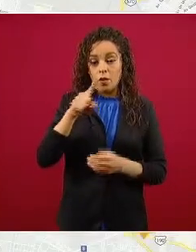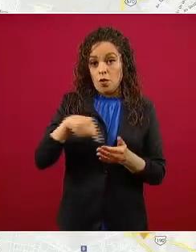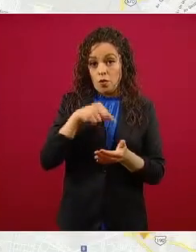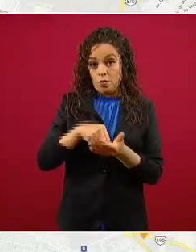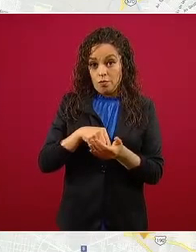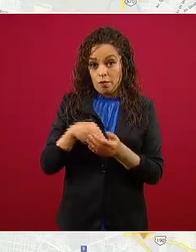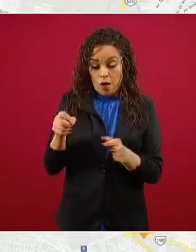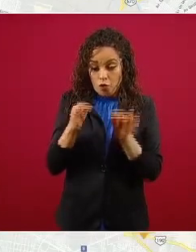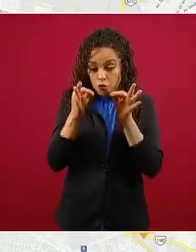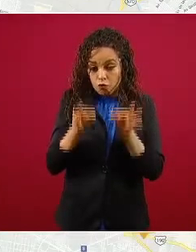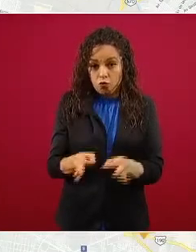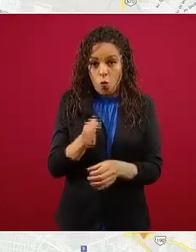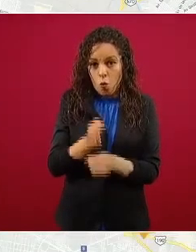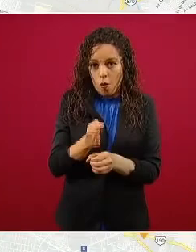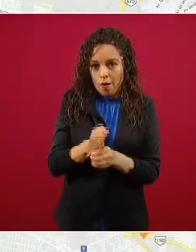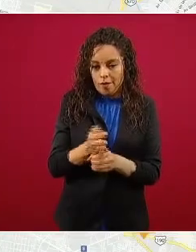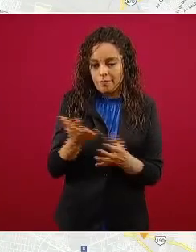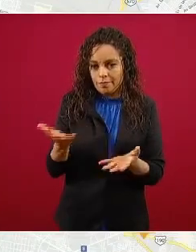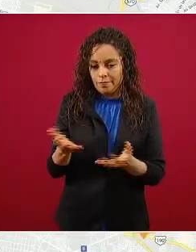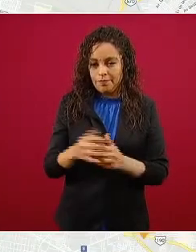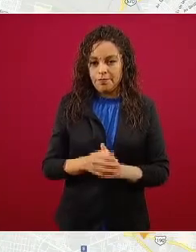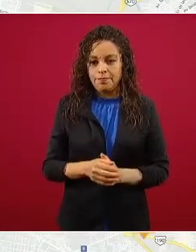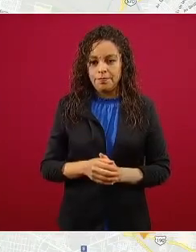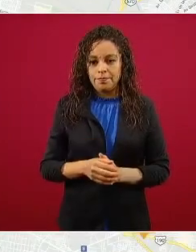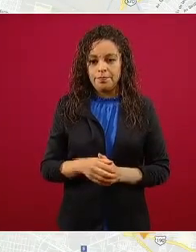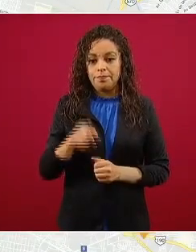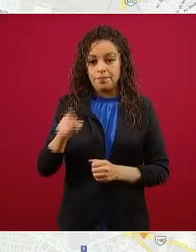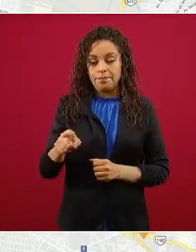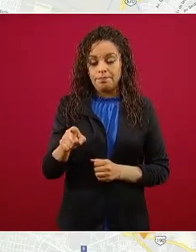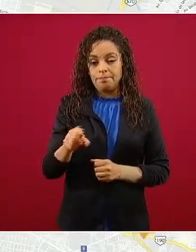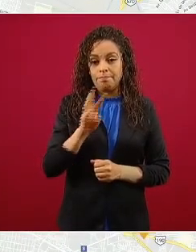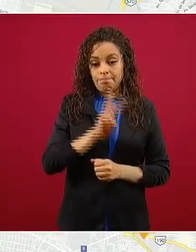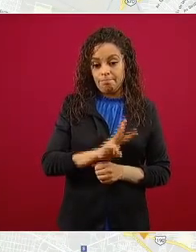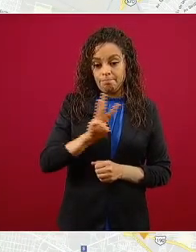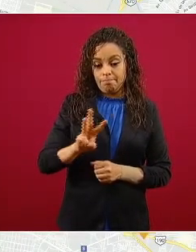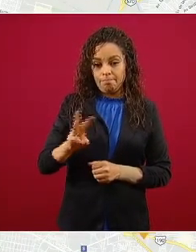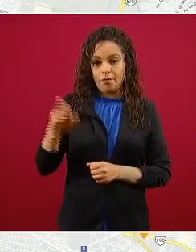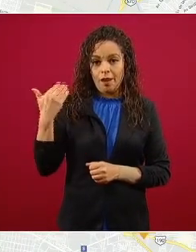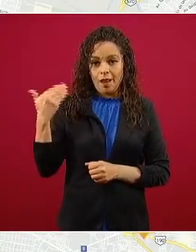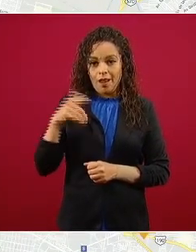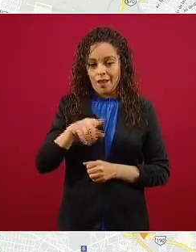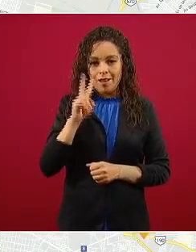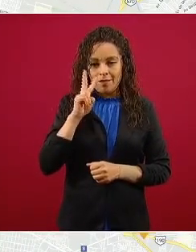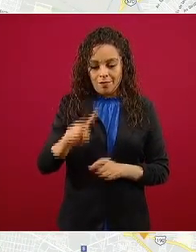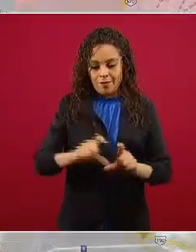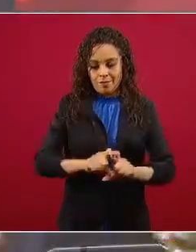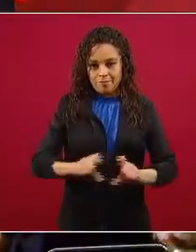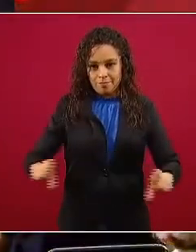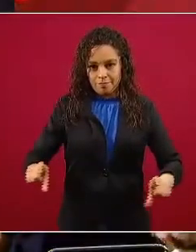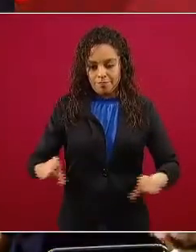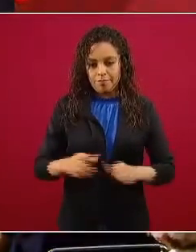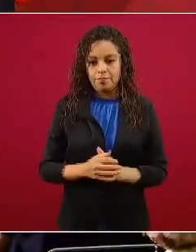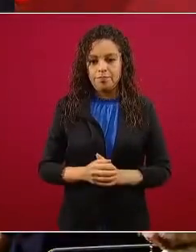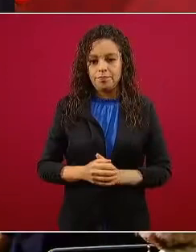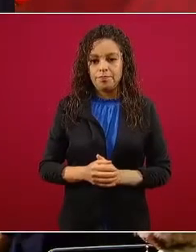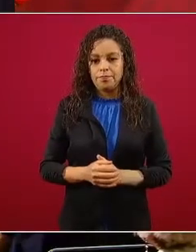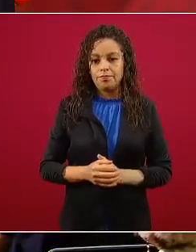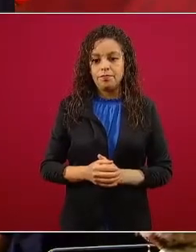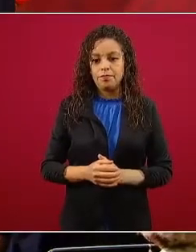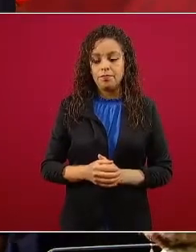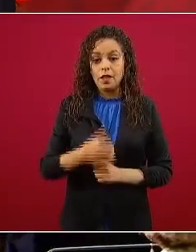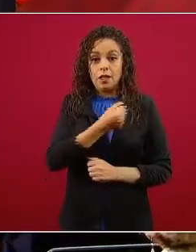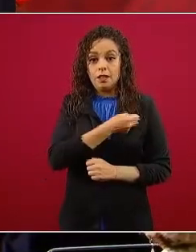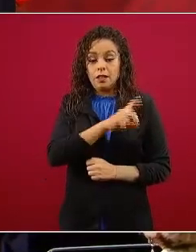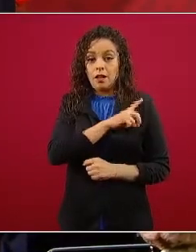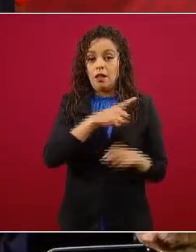Internet, y la dirección electrónica está la que señalé. Vamos a ver, por ejemplo, los institutos nacionales de salud